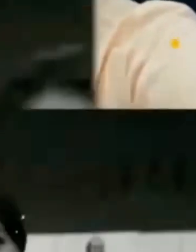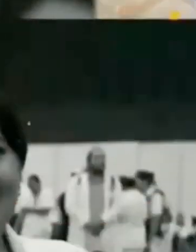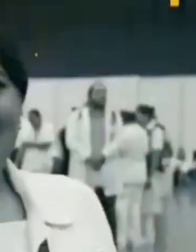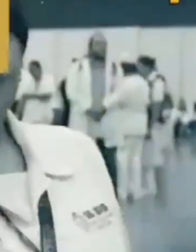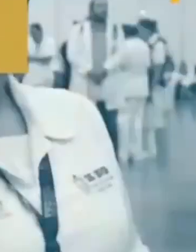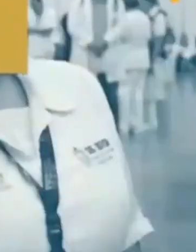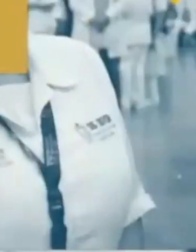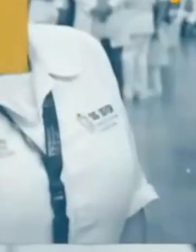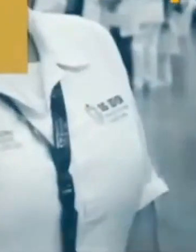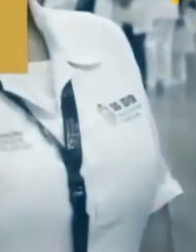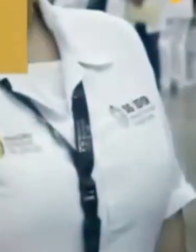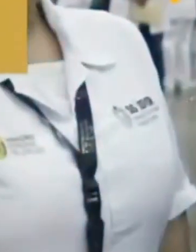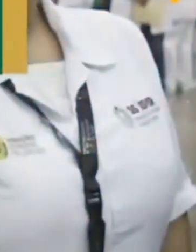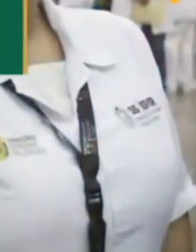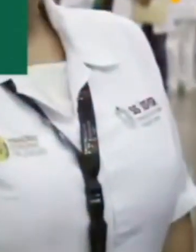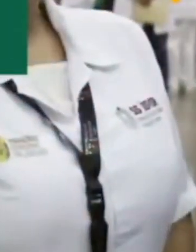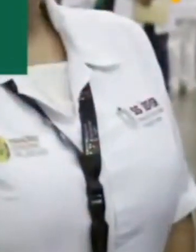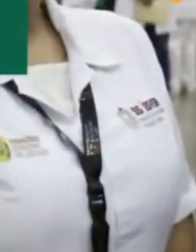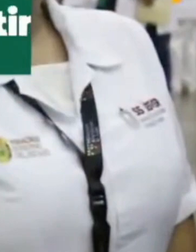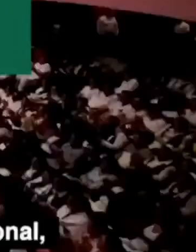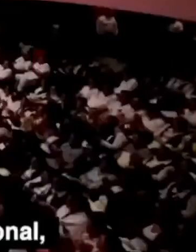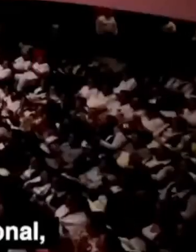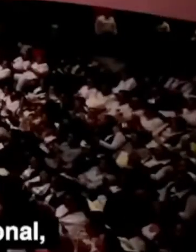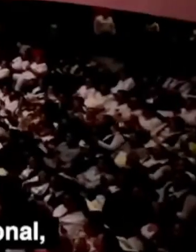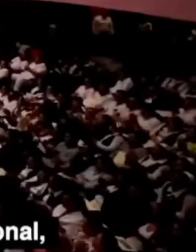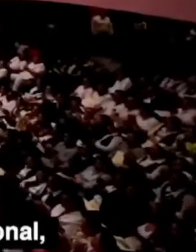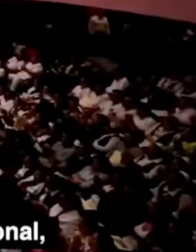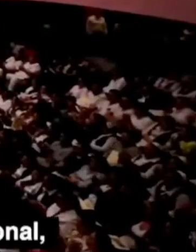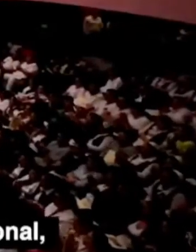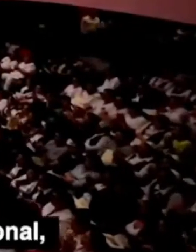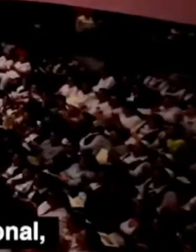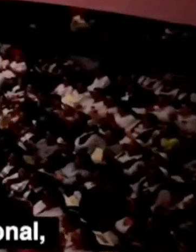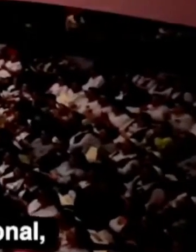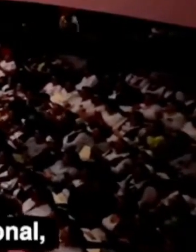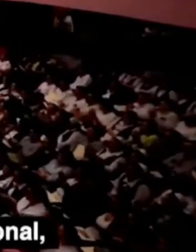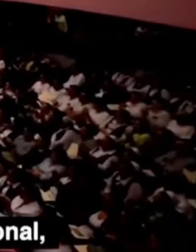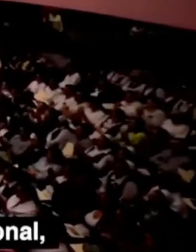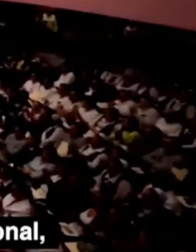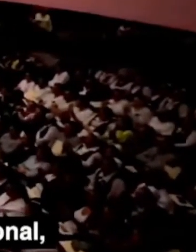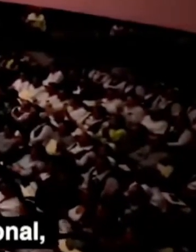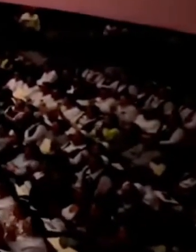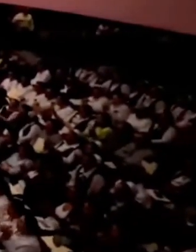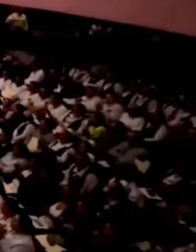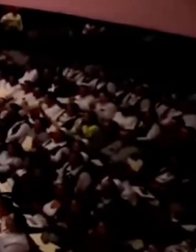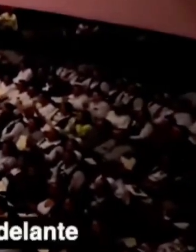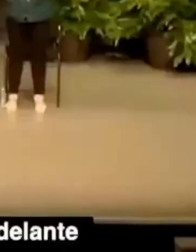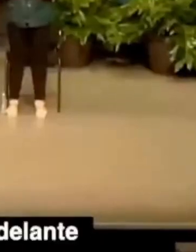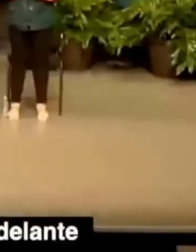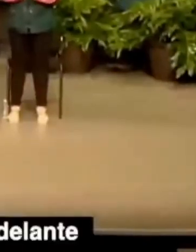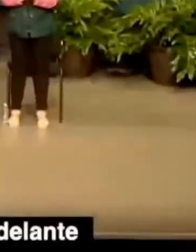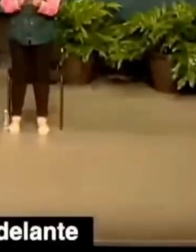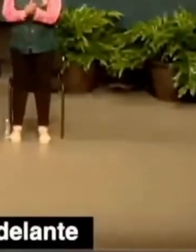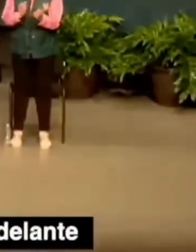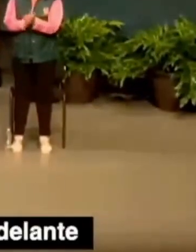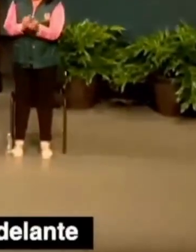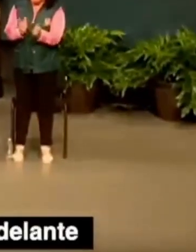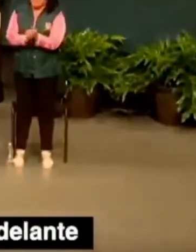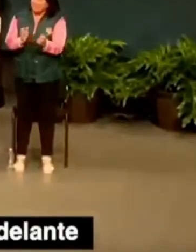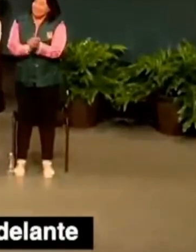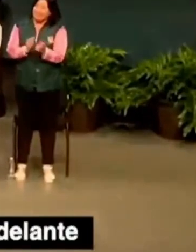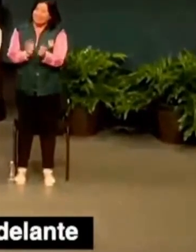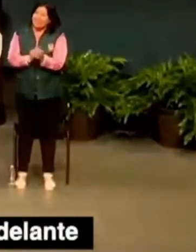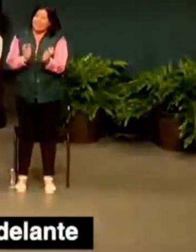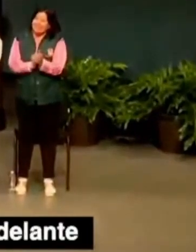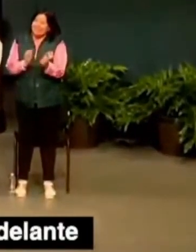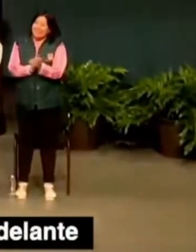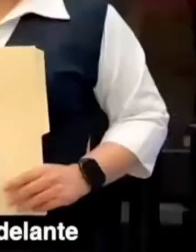y un retiro digno. Este gran sueño se construye de la mano de su personal, hombres y mujeres comprometidos